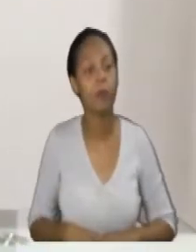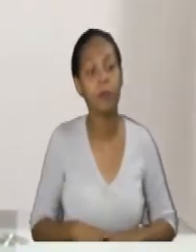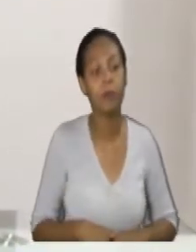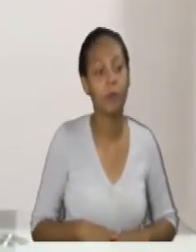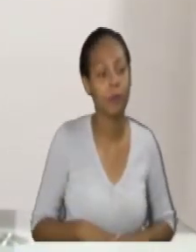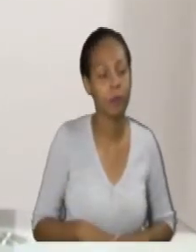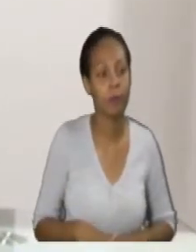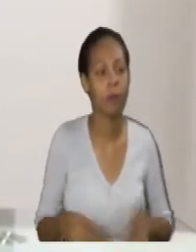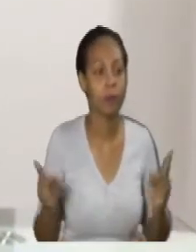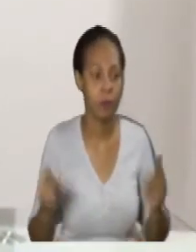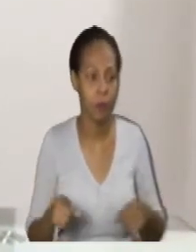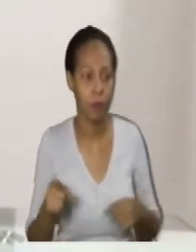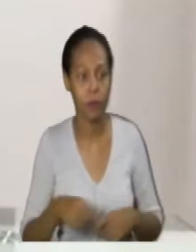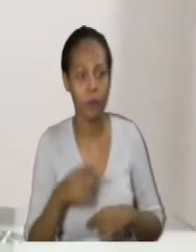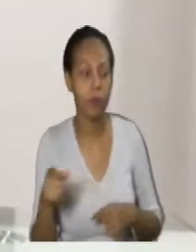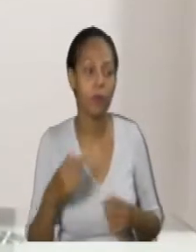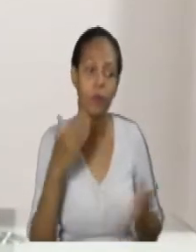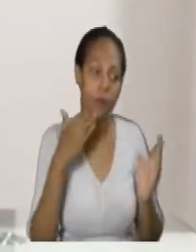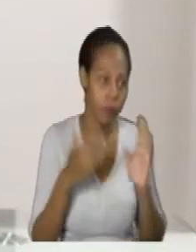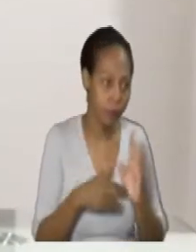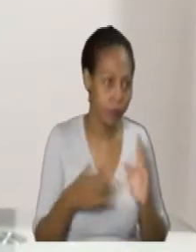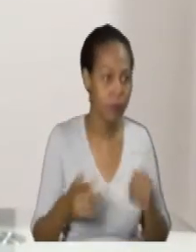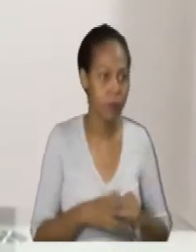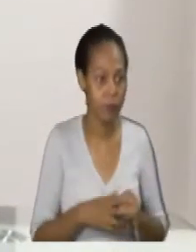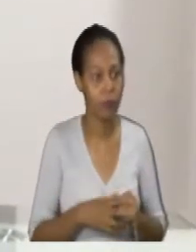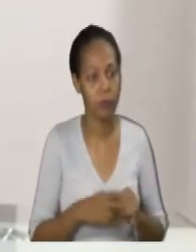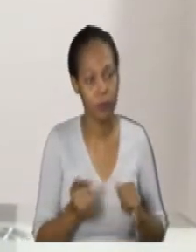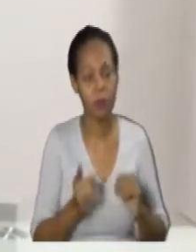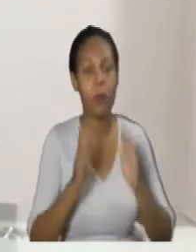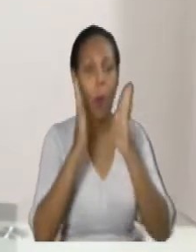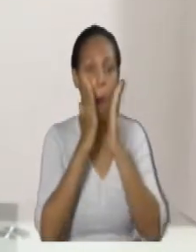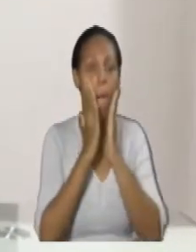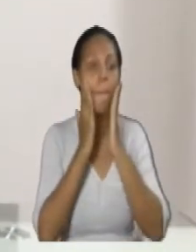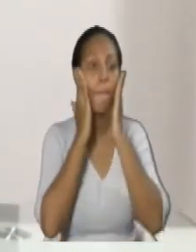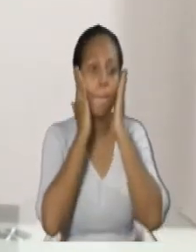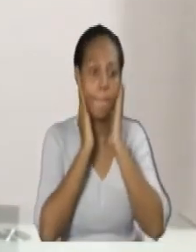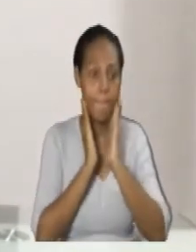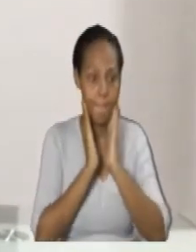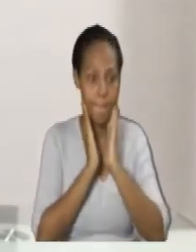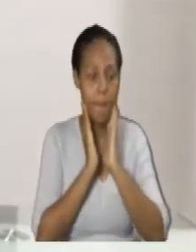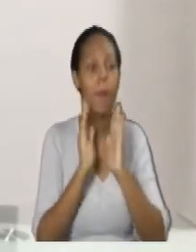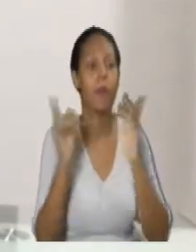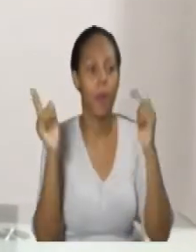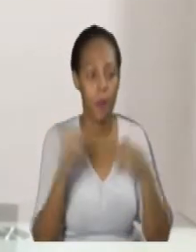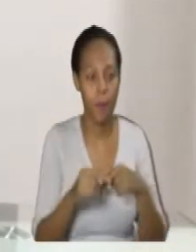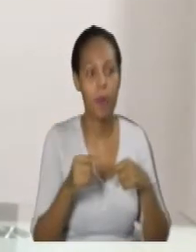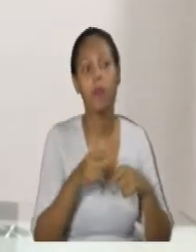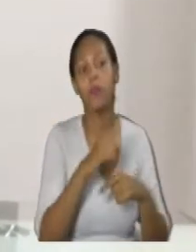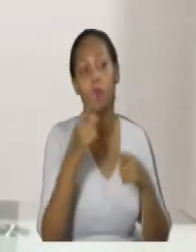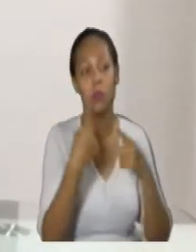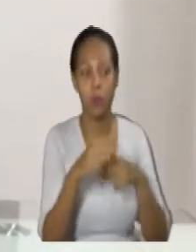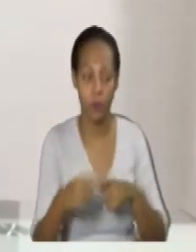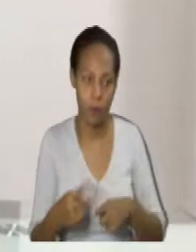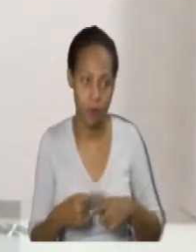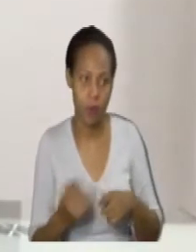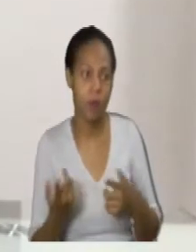servicios tales como la estética facial y corporal. ¿Qué servicios prestamos en estas áreas?